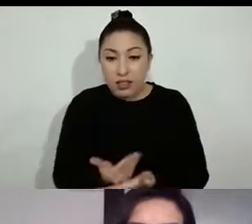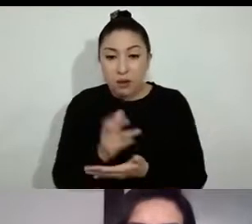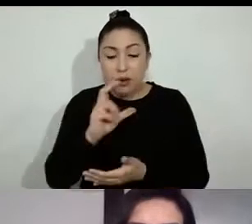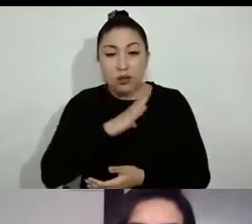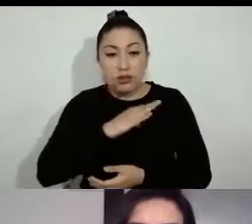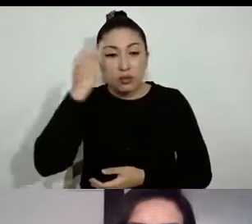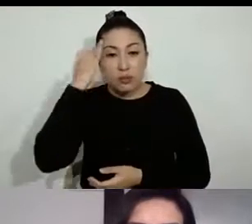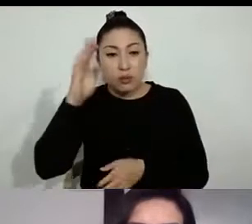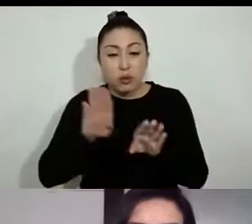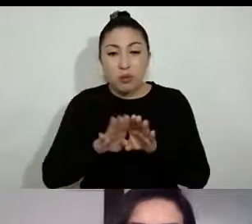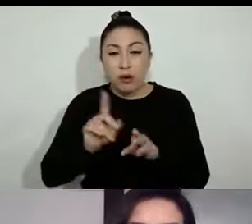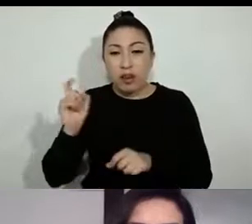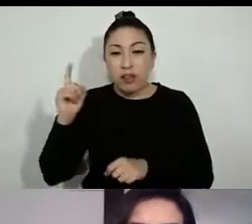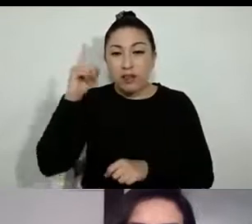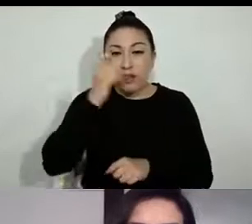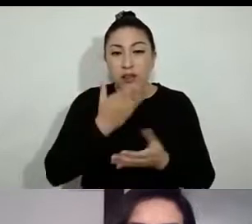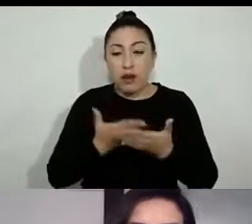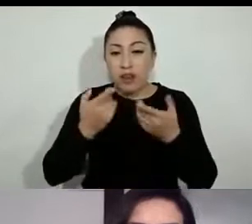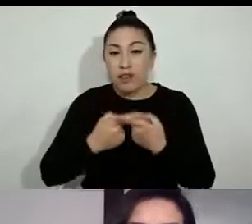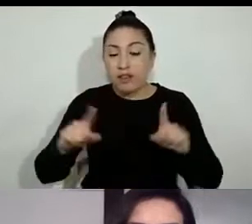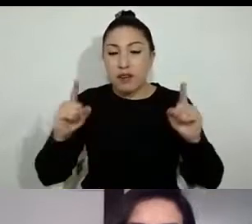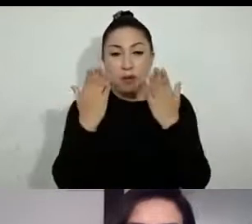vivido uno diferente.